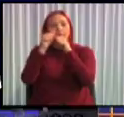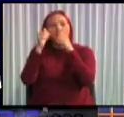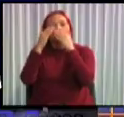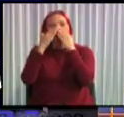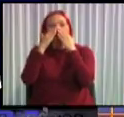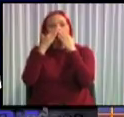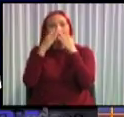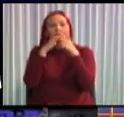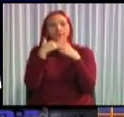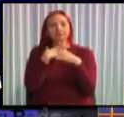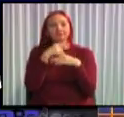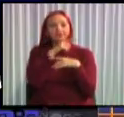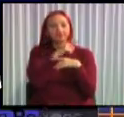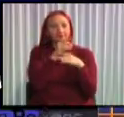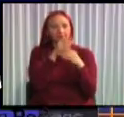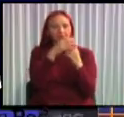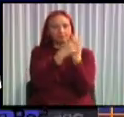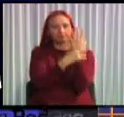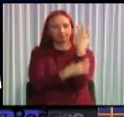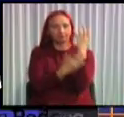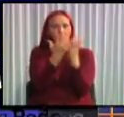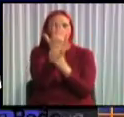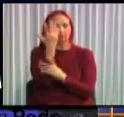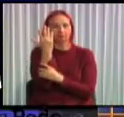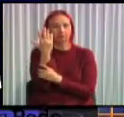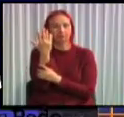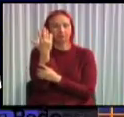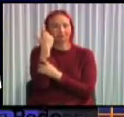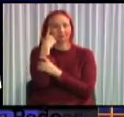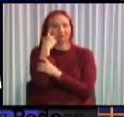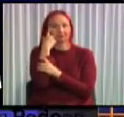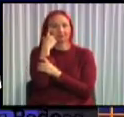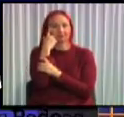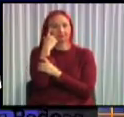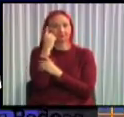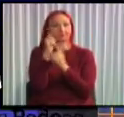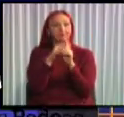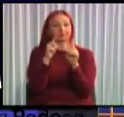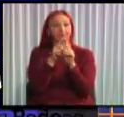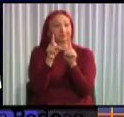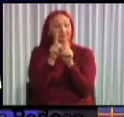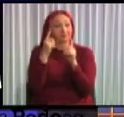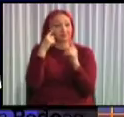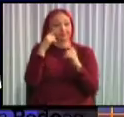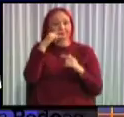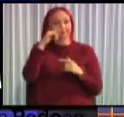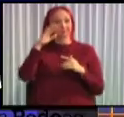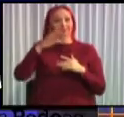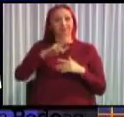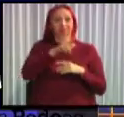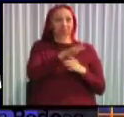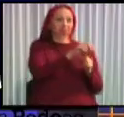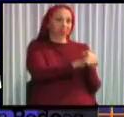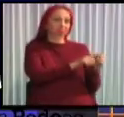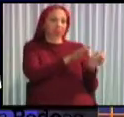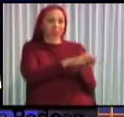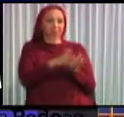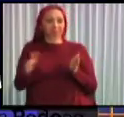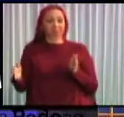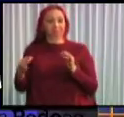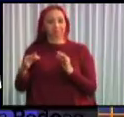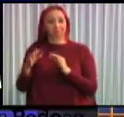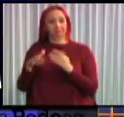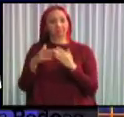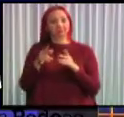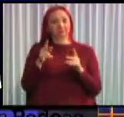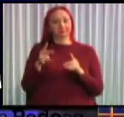madres que tenemos estos guantes de Void también. Hay para niños pequeños de 3 años y esto que vamos a tratar.